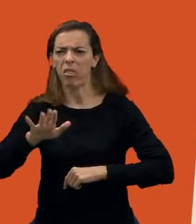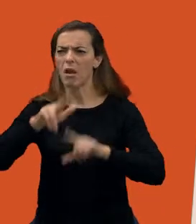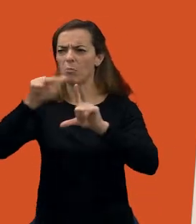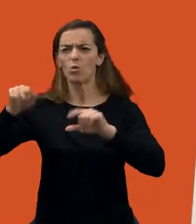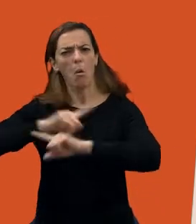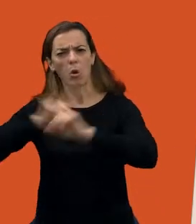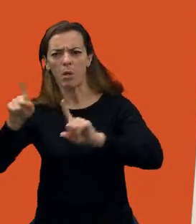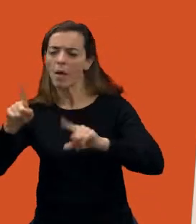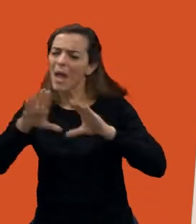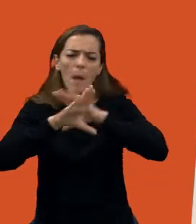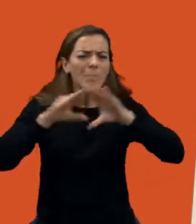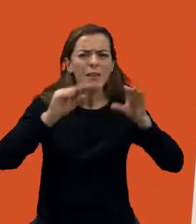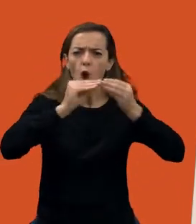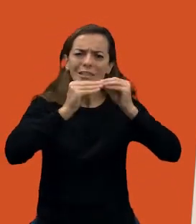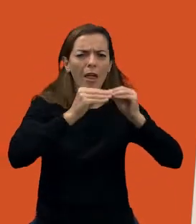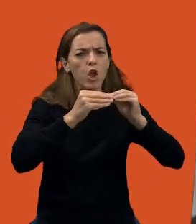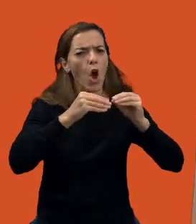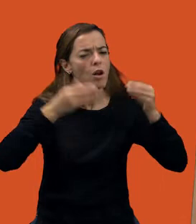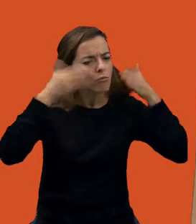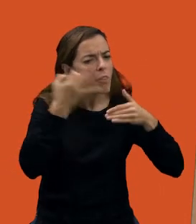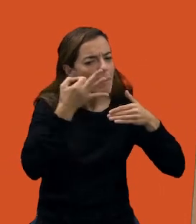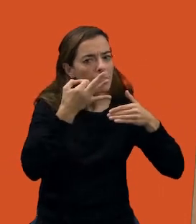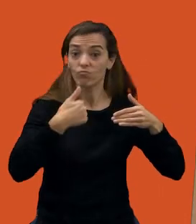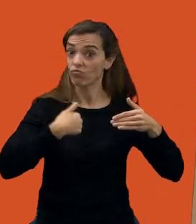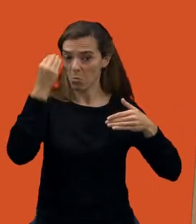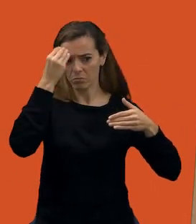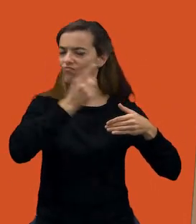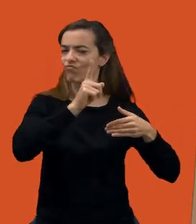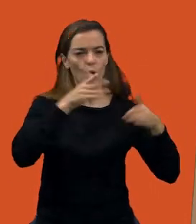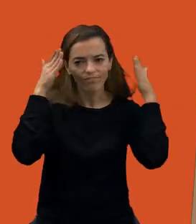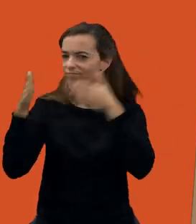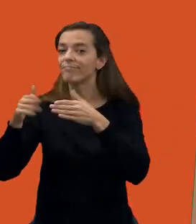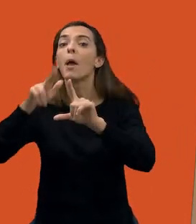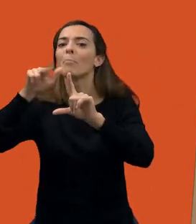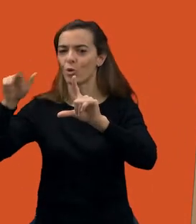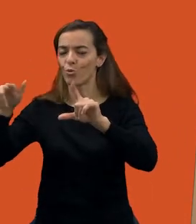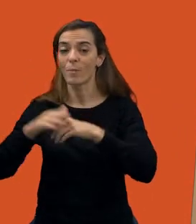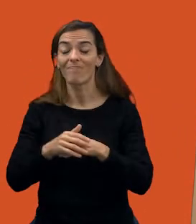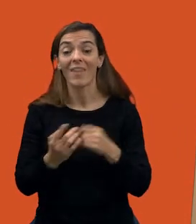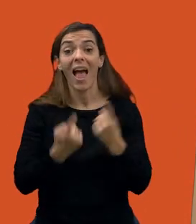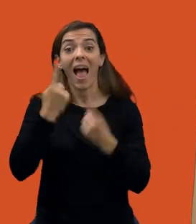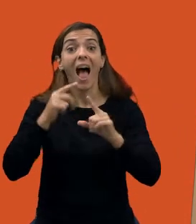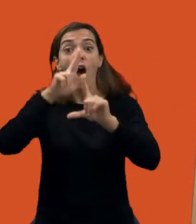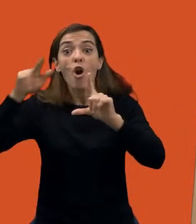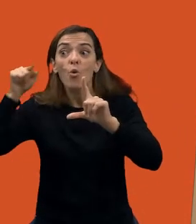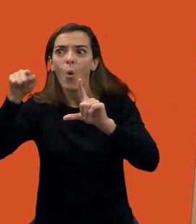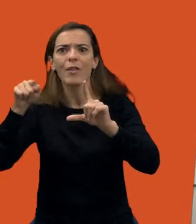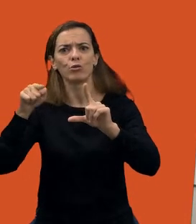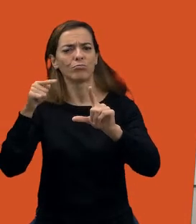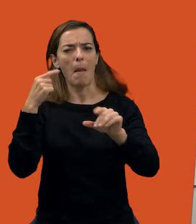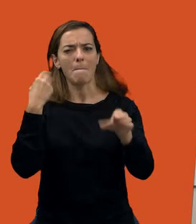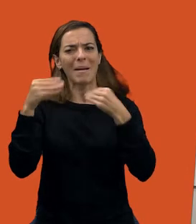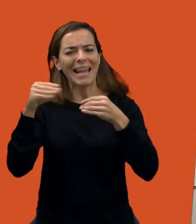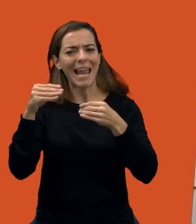vídeo o instalación, yo dije, pues yo voy a hacer solo pintura. Además, incluso en cuadros que al principio había incluido algunos elementos matéricos